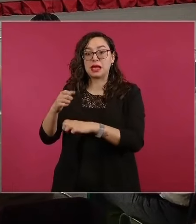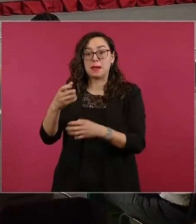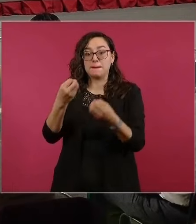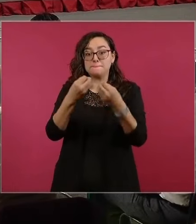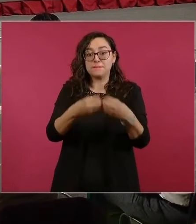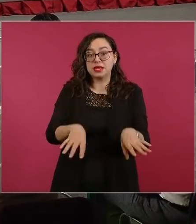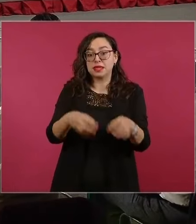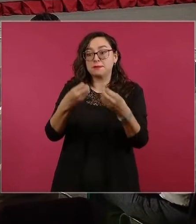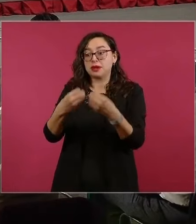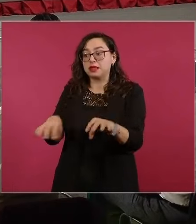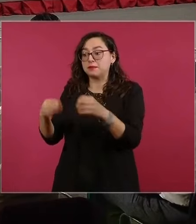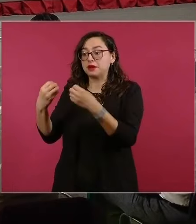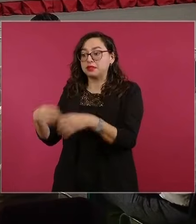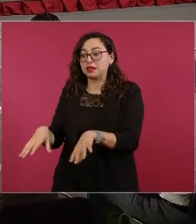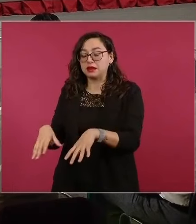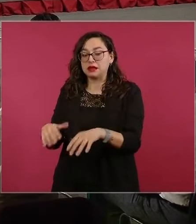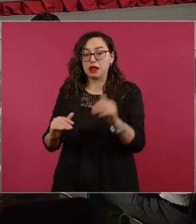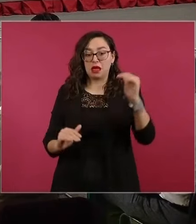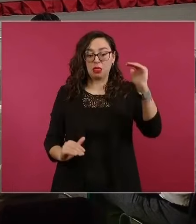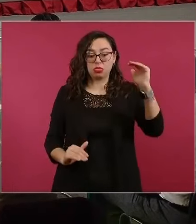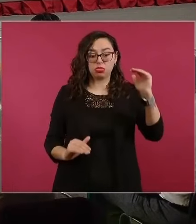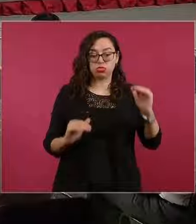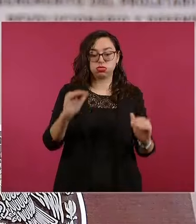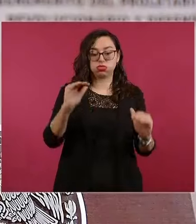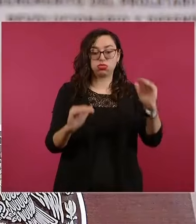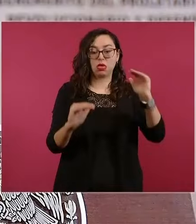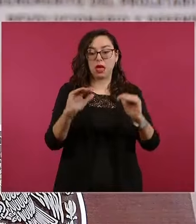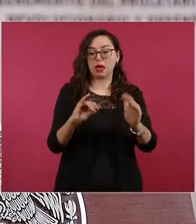el pago del impuesto sobre la renta.